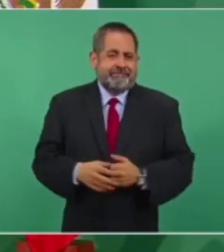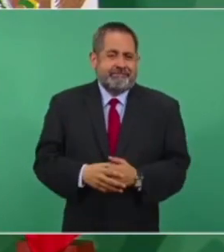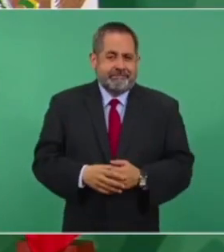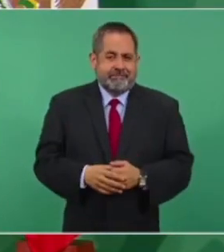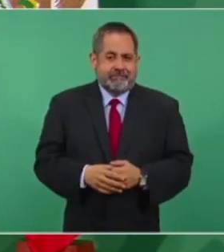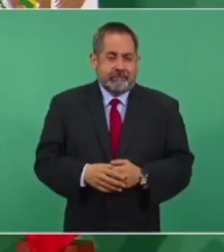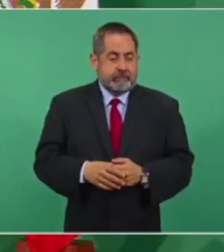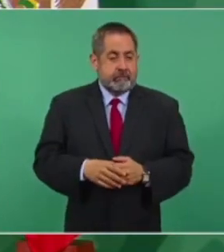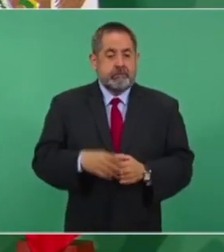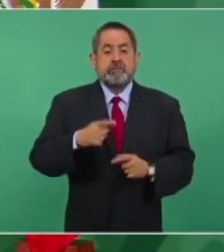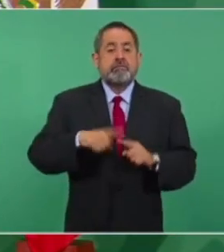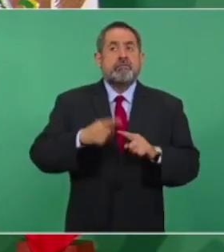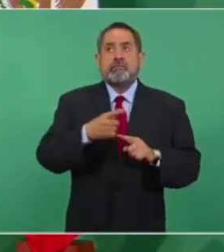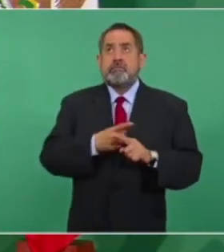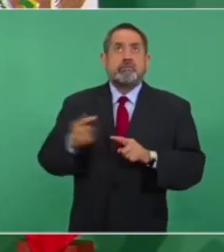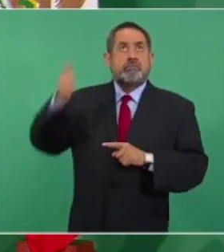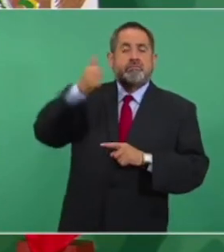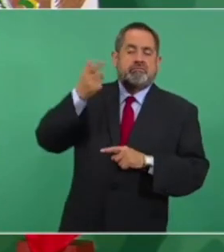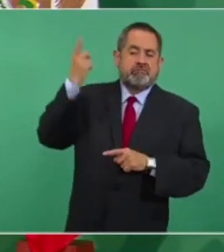por consigna.